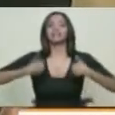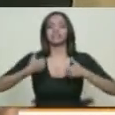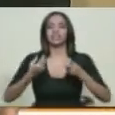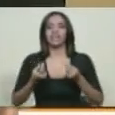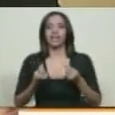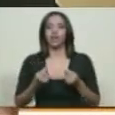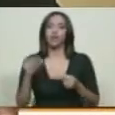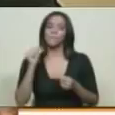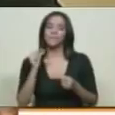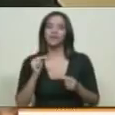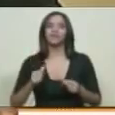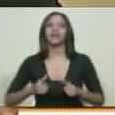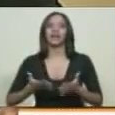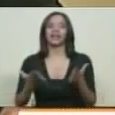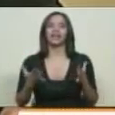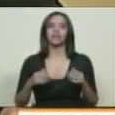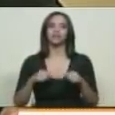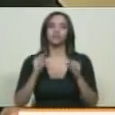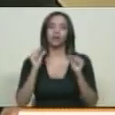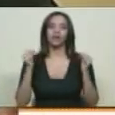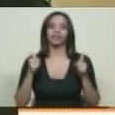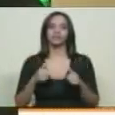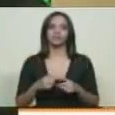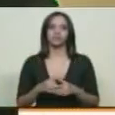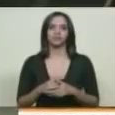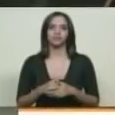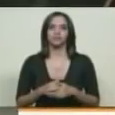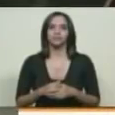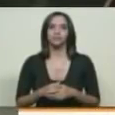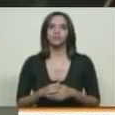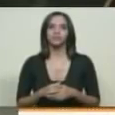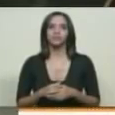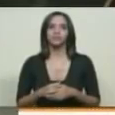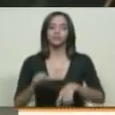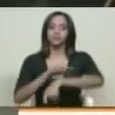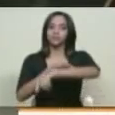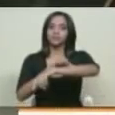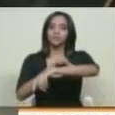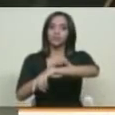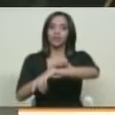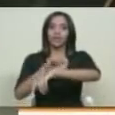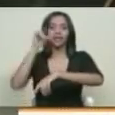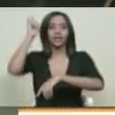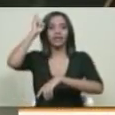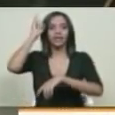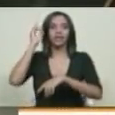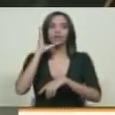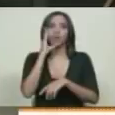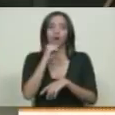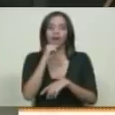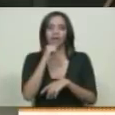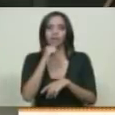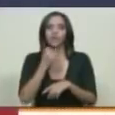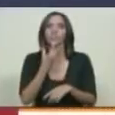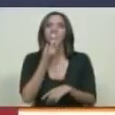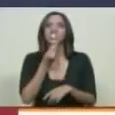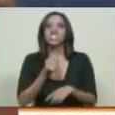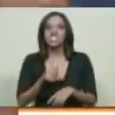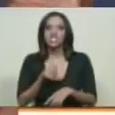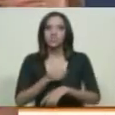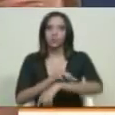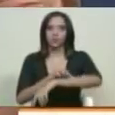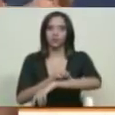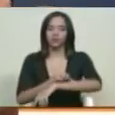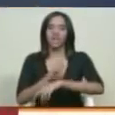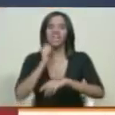ganar mucho más. Bueno, con la carne están haciendo lo siguiente. No hay carne de res, pero te aparece carne de chivo. El pollo no te